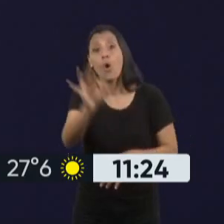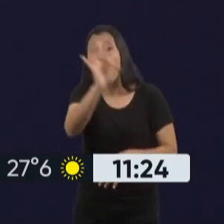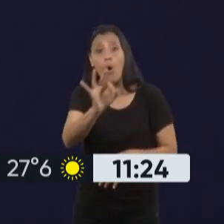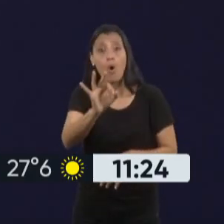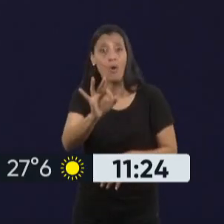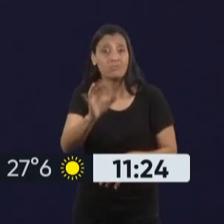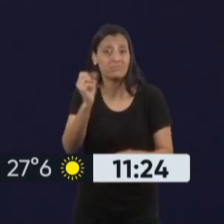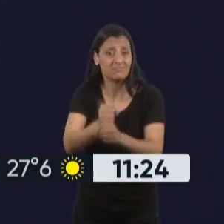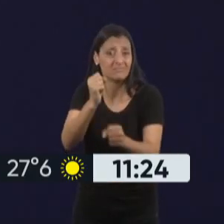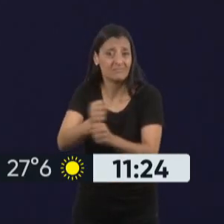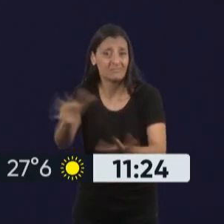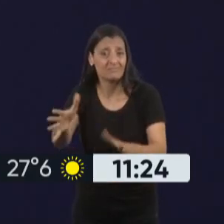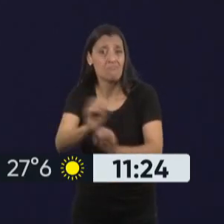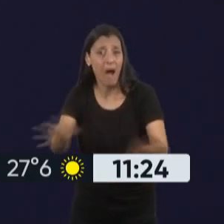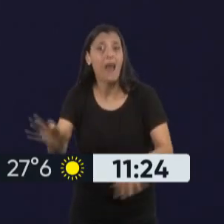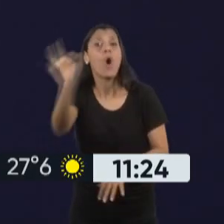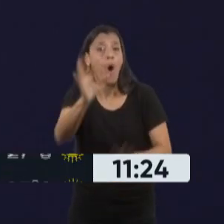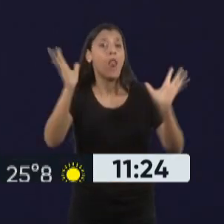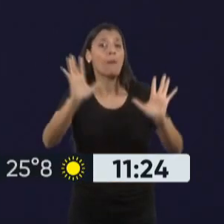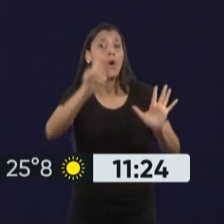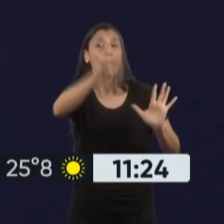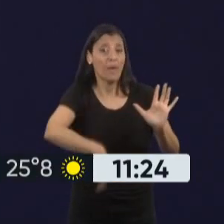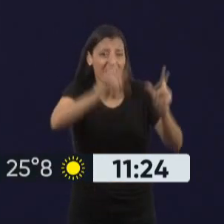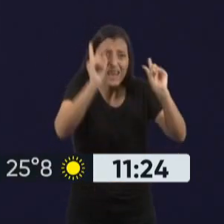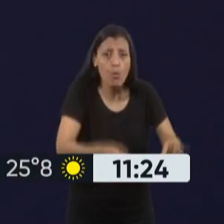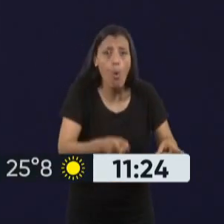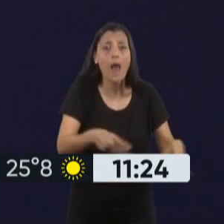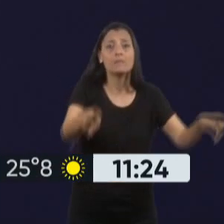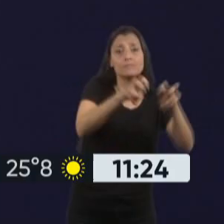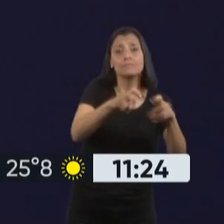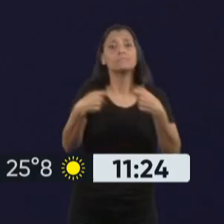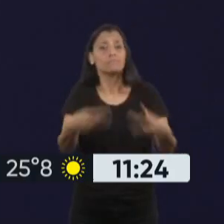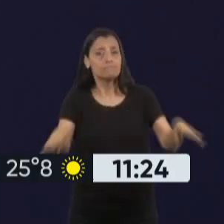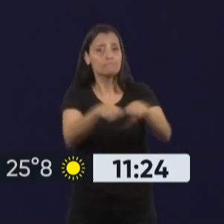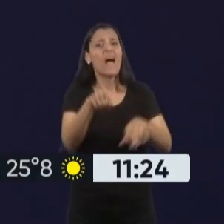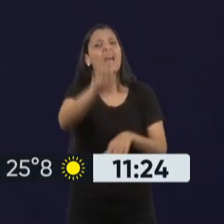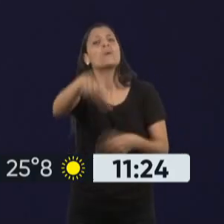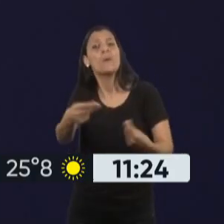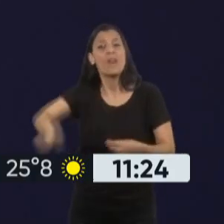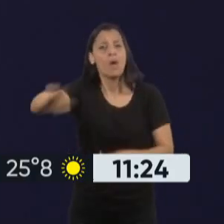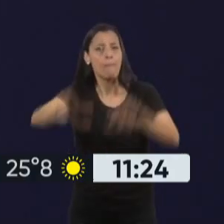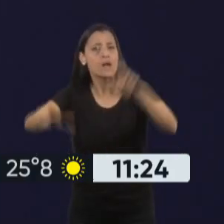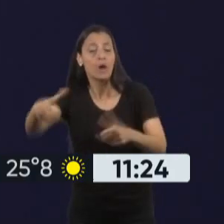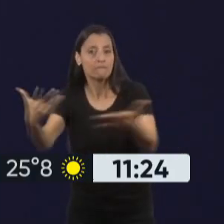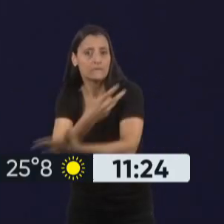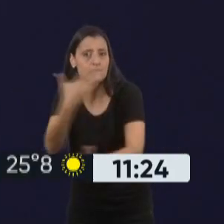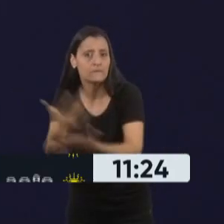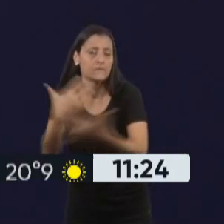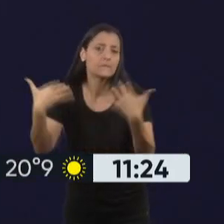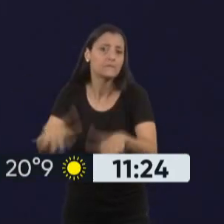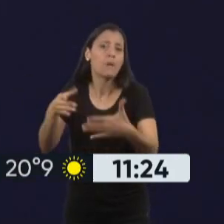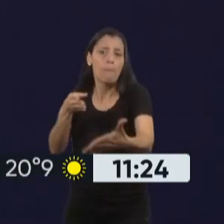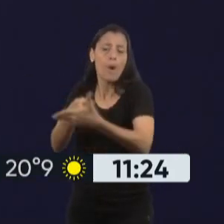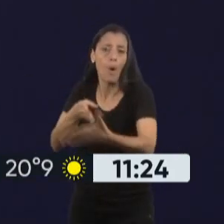ineficiencia enorme y tener equilibrio fiscal, pero ahí tenés una carga en el contribuyente que es injusta y que no permite crecer y que no